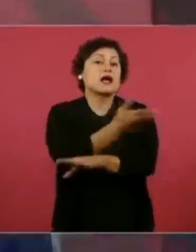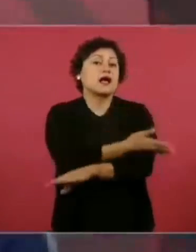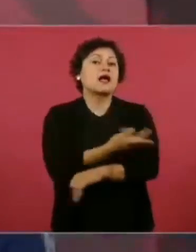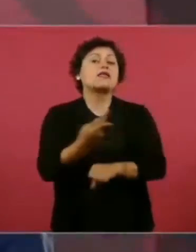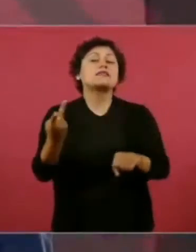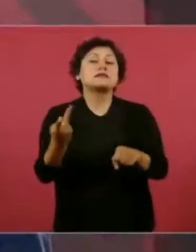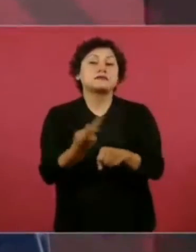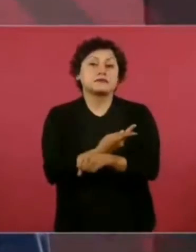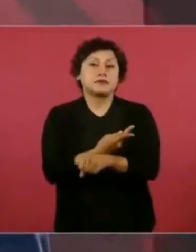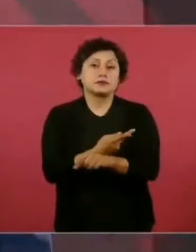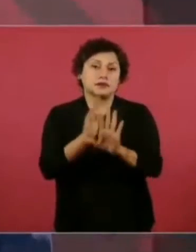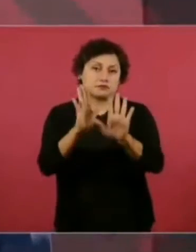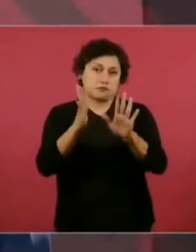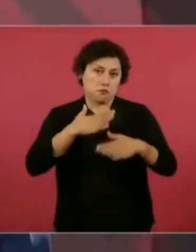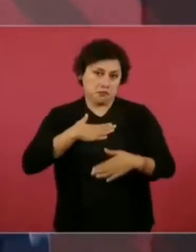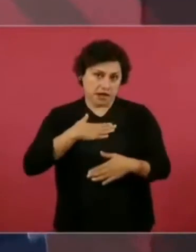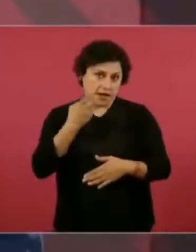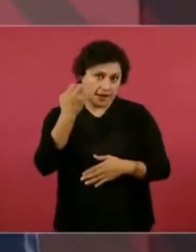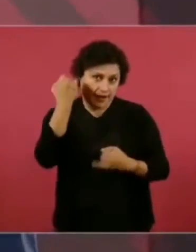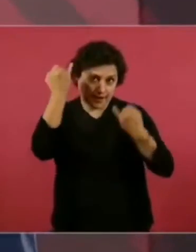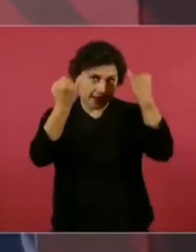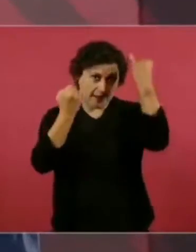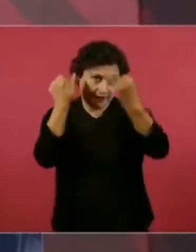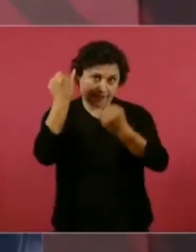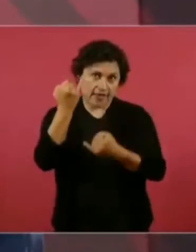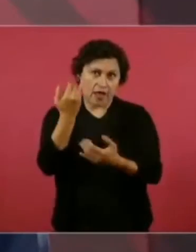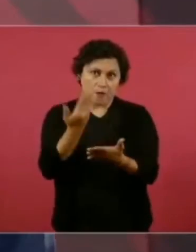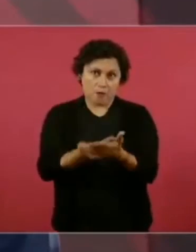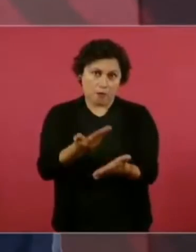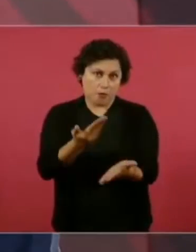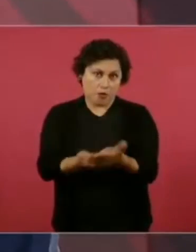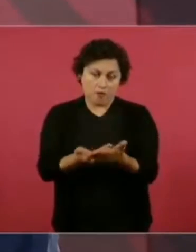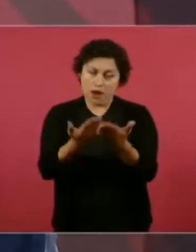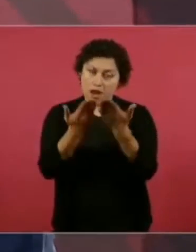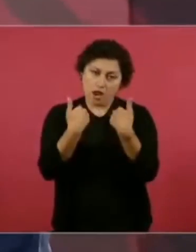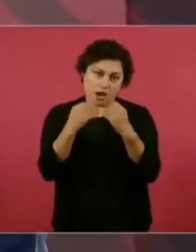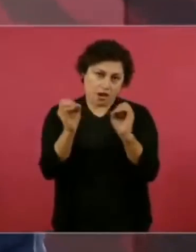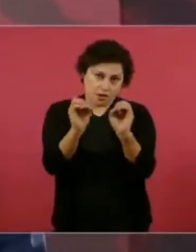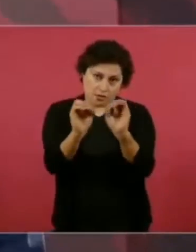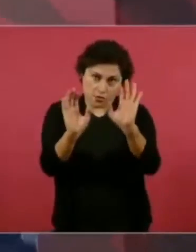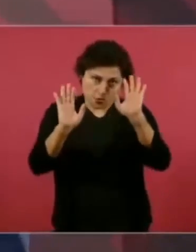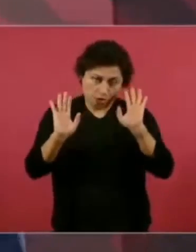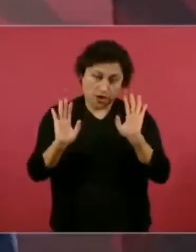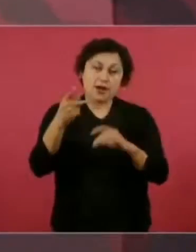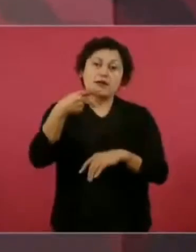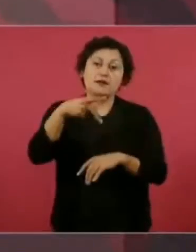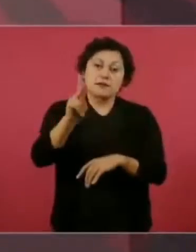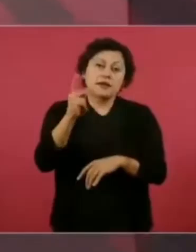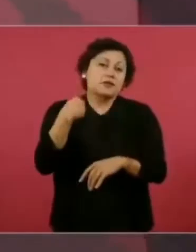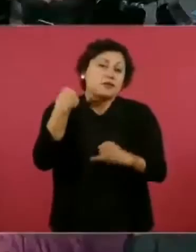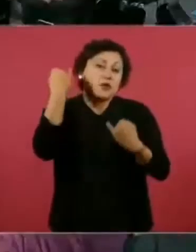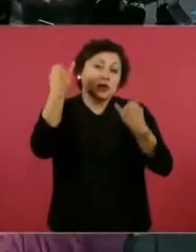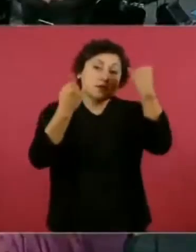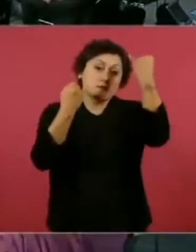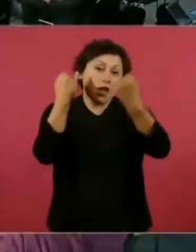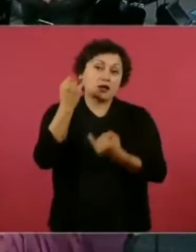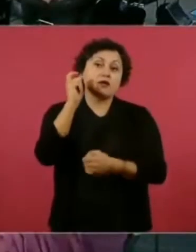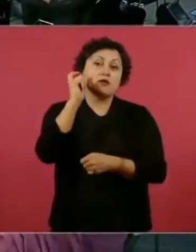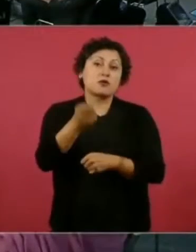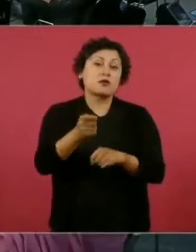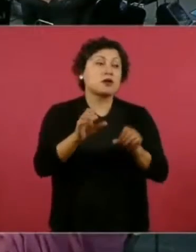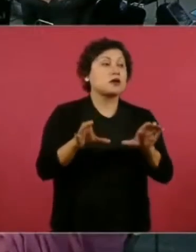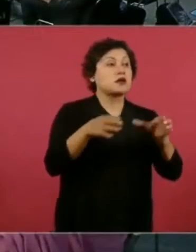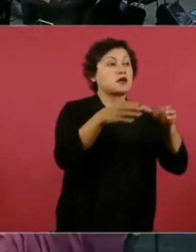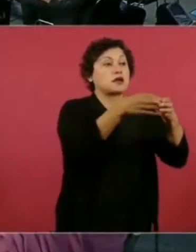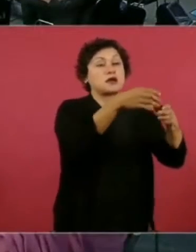eso lo agrego yo, no lo tengo probado, pero en una de esas hasta le decían, nosotros también nos